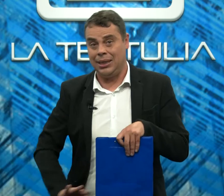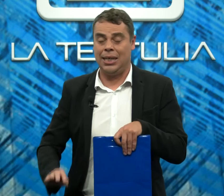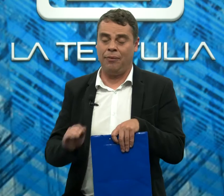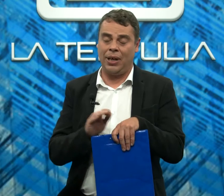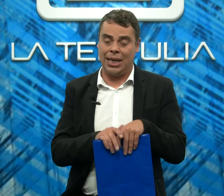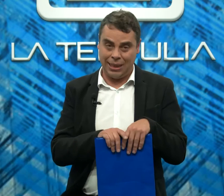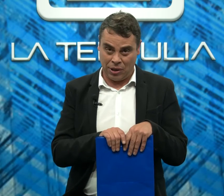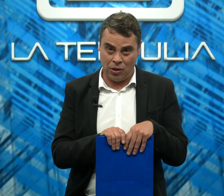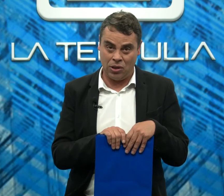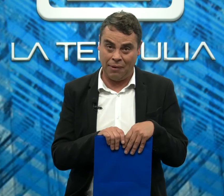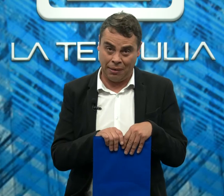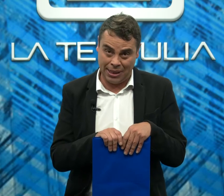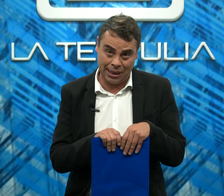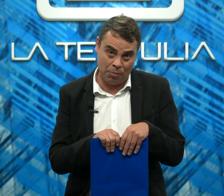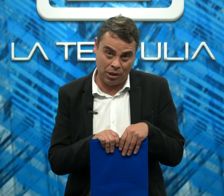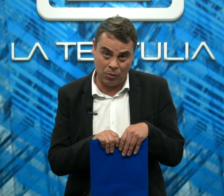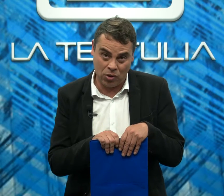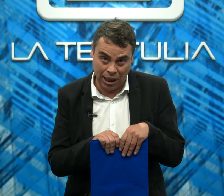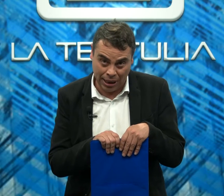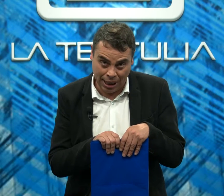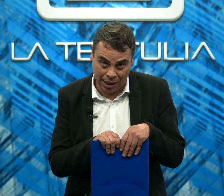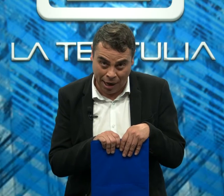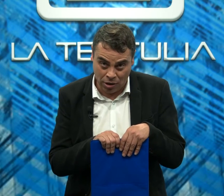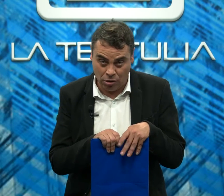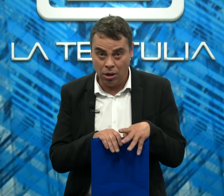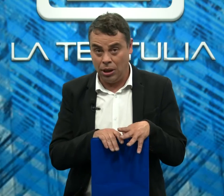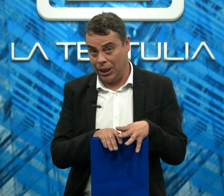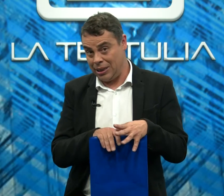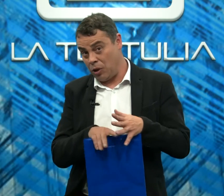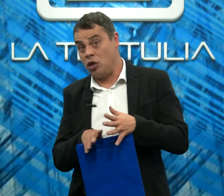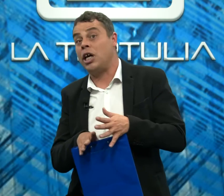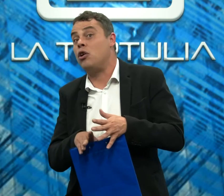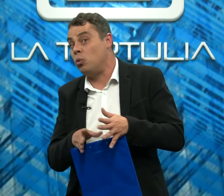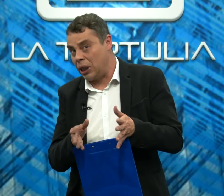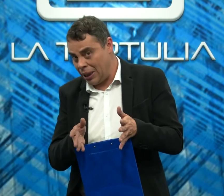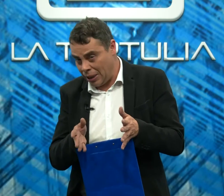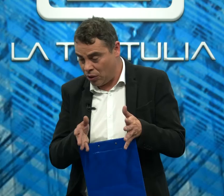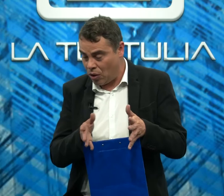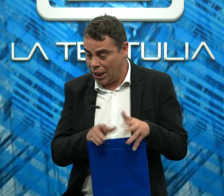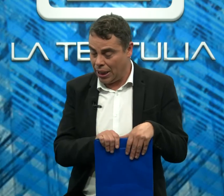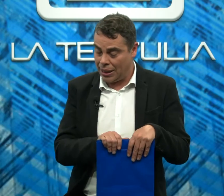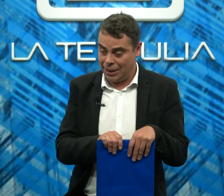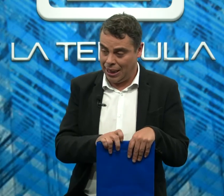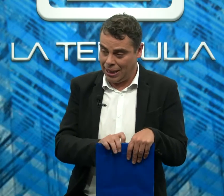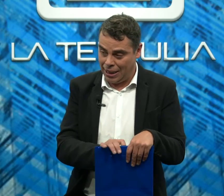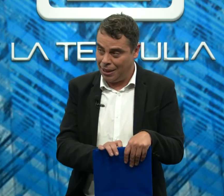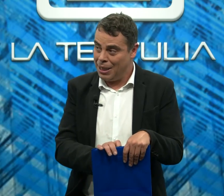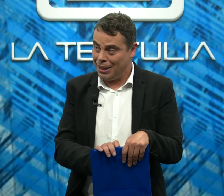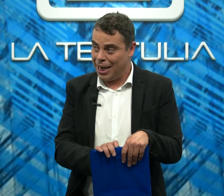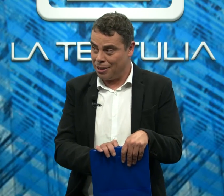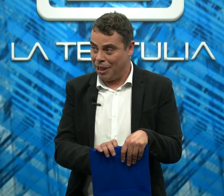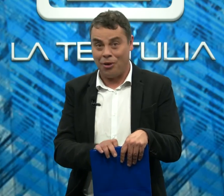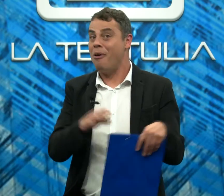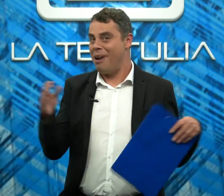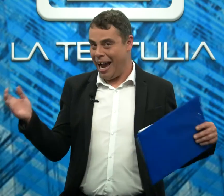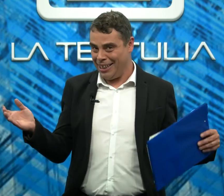además, en Tenerife la situación no se va a revisar hasta el próximo 7 de marzo, situación que no ocurrirá en el resto de las islas